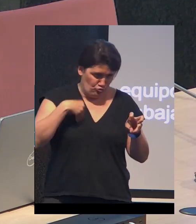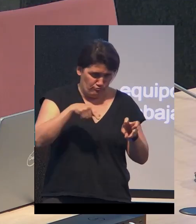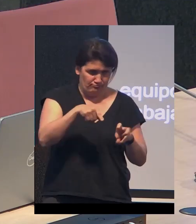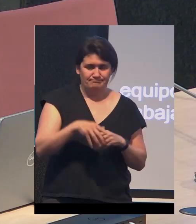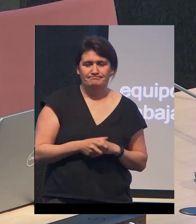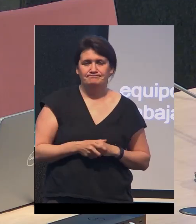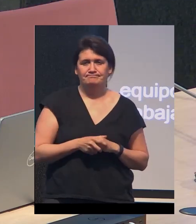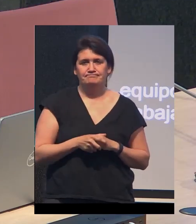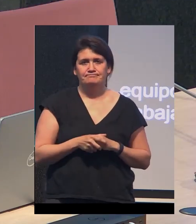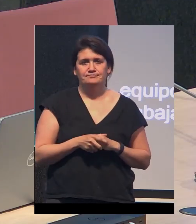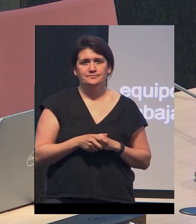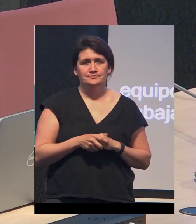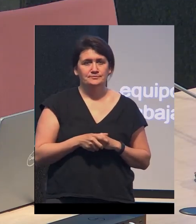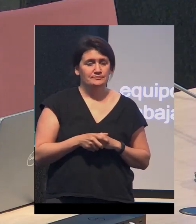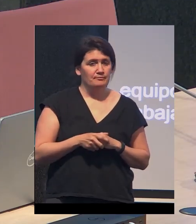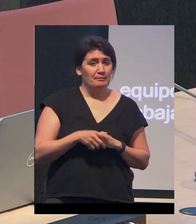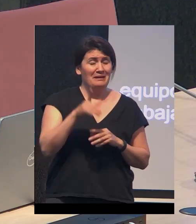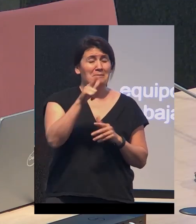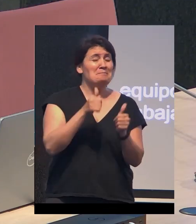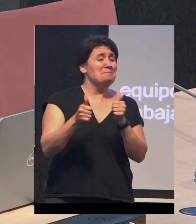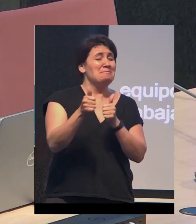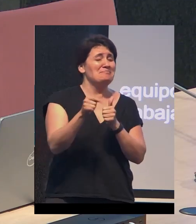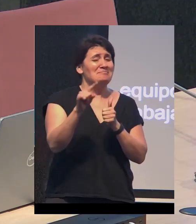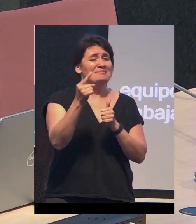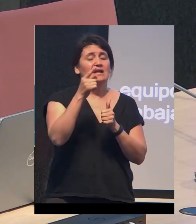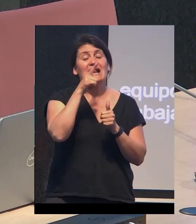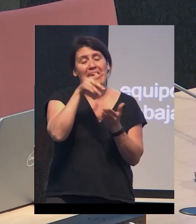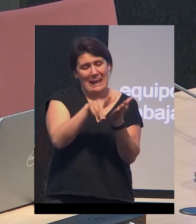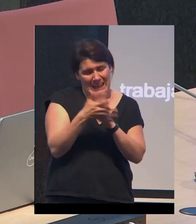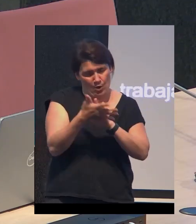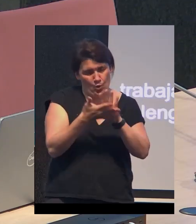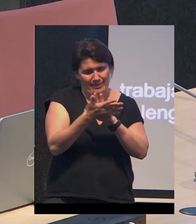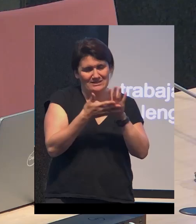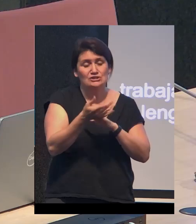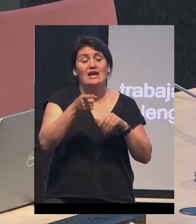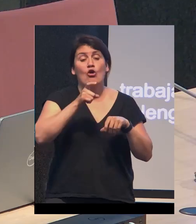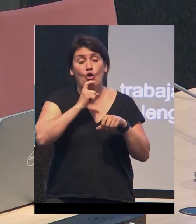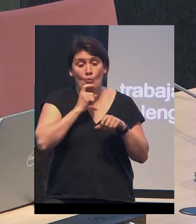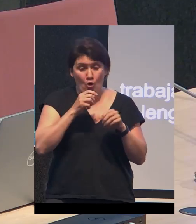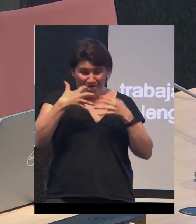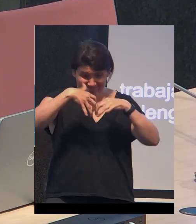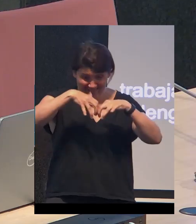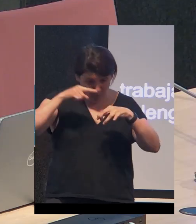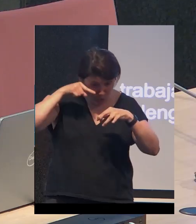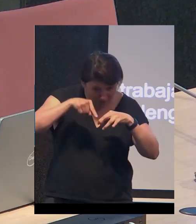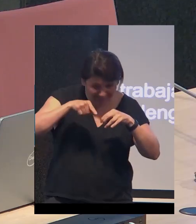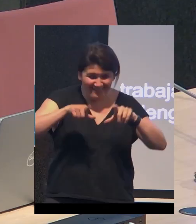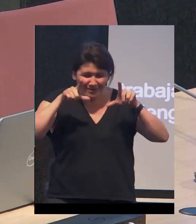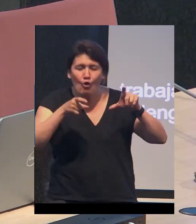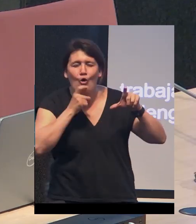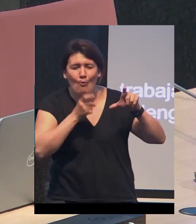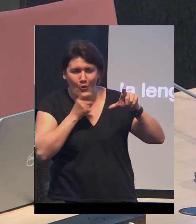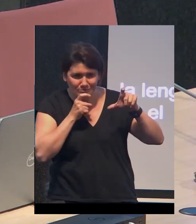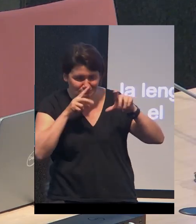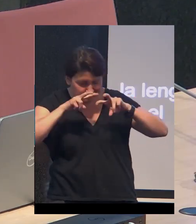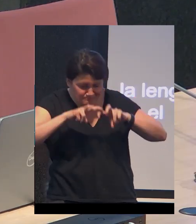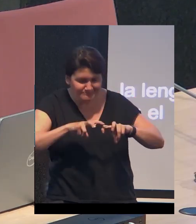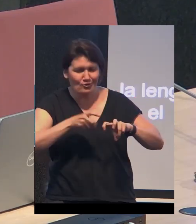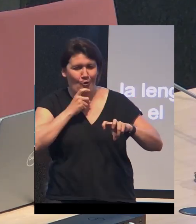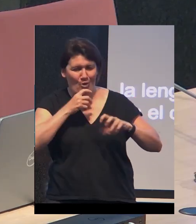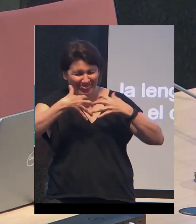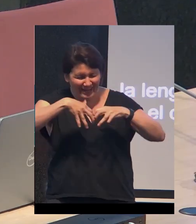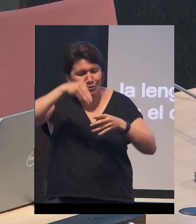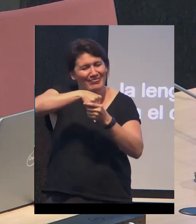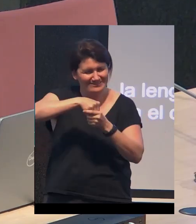Principalmente trabajamos sobre la lengua de signos y cómo se representa la lengua de signos en el cerebro, pero también hacemos